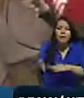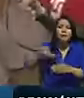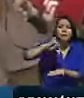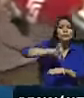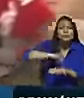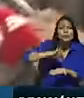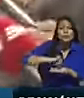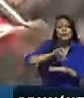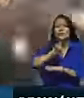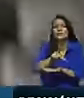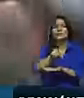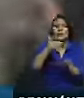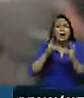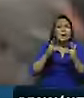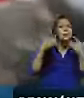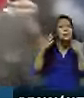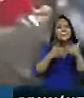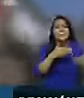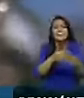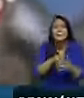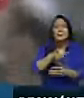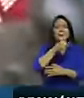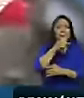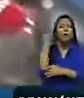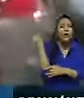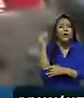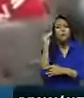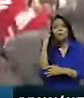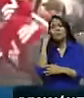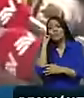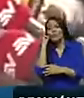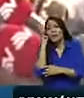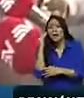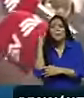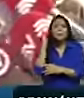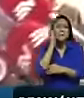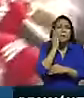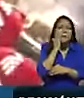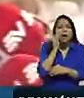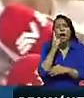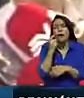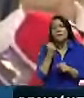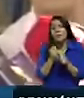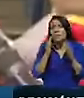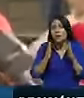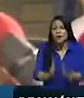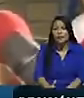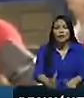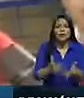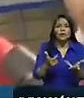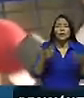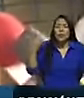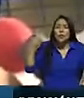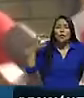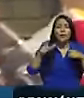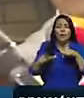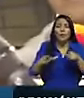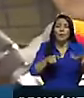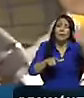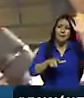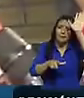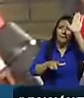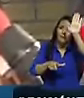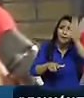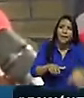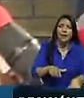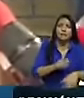desde sus camas ancianos jóvenes mujeres madres hombres trabajadores desde donde estén se trata de